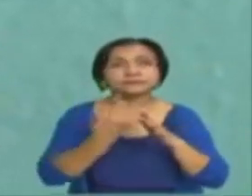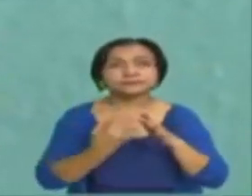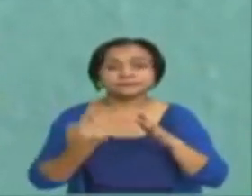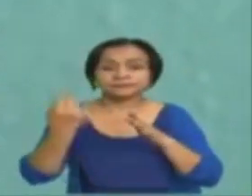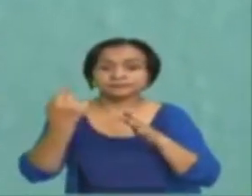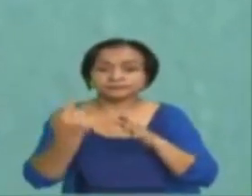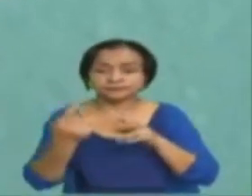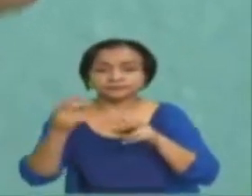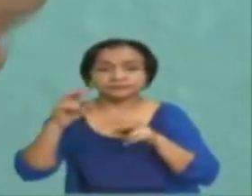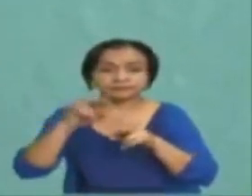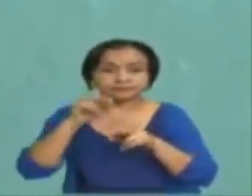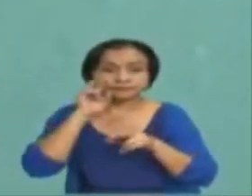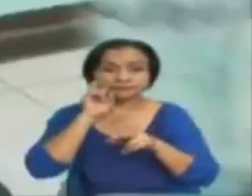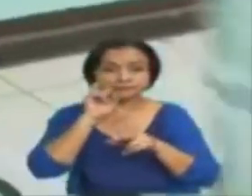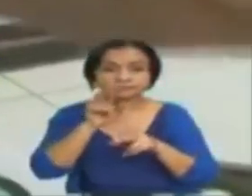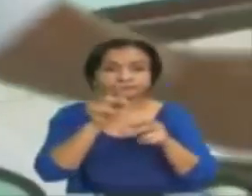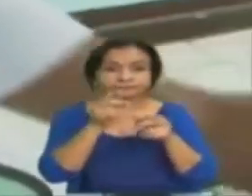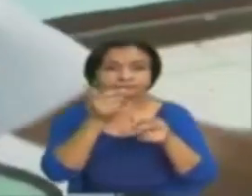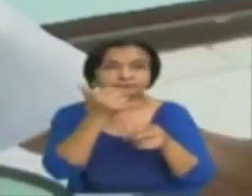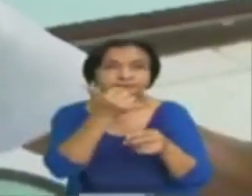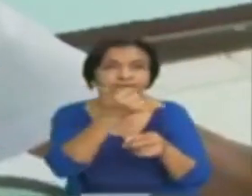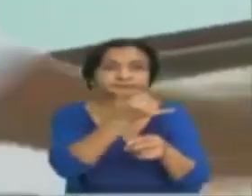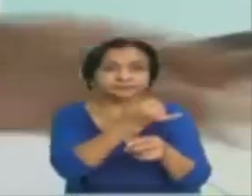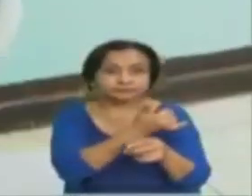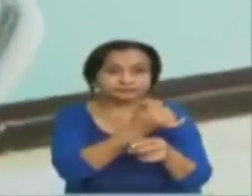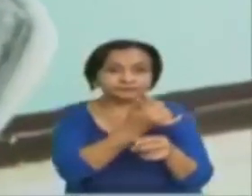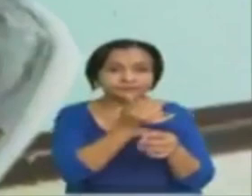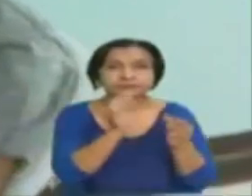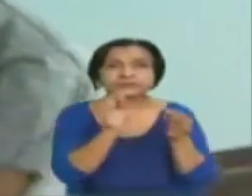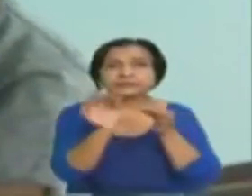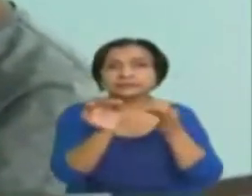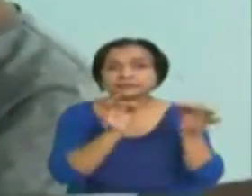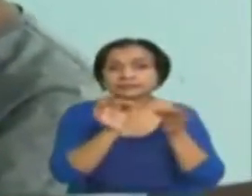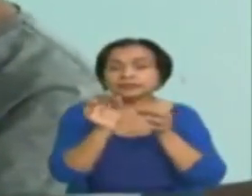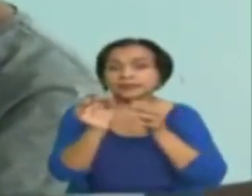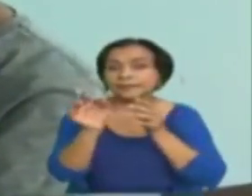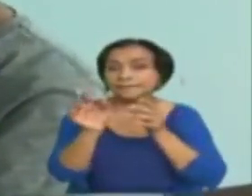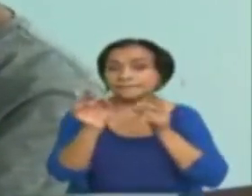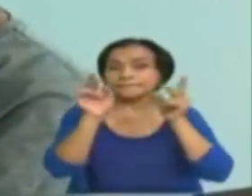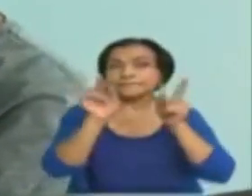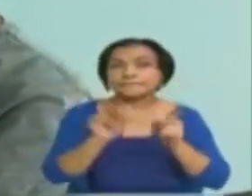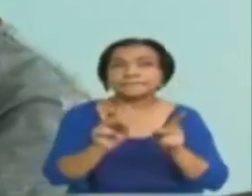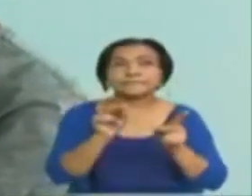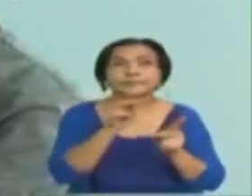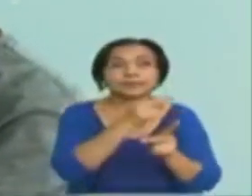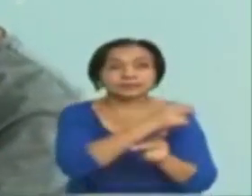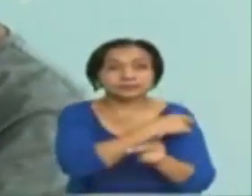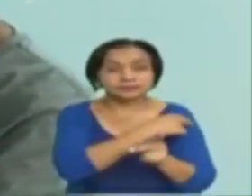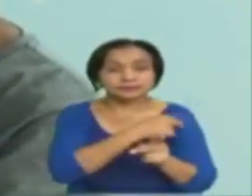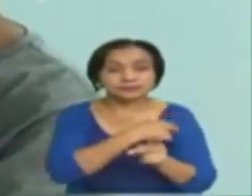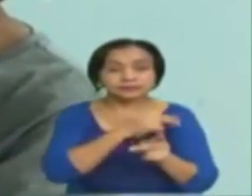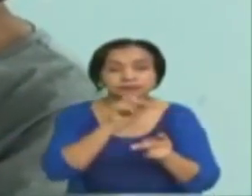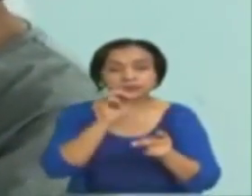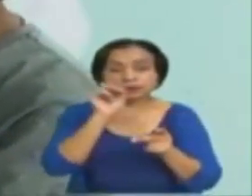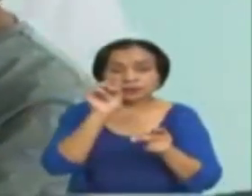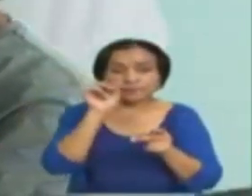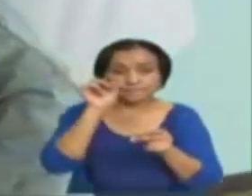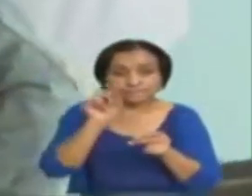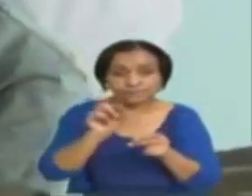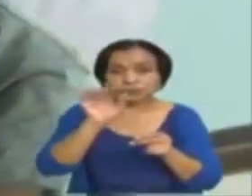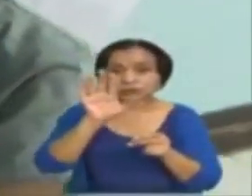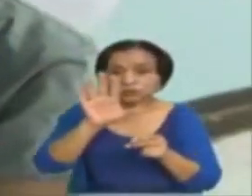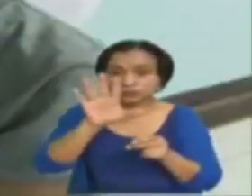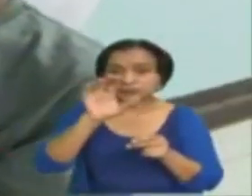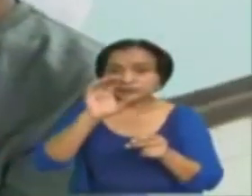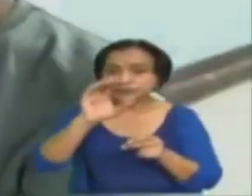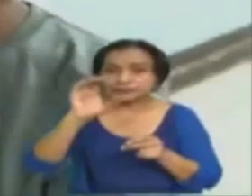8 y a las 12, segunda, y Casa de Personas con Necesidades Especiales en Telica, a la 1 y a las